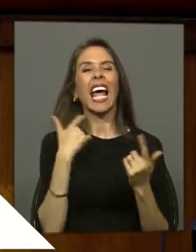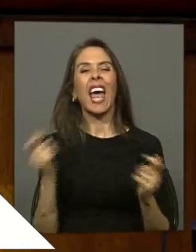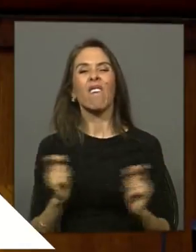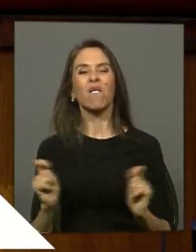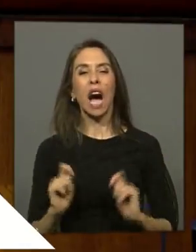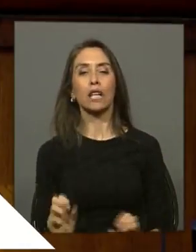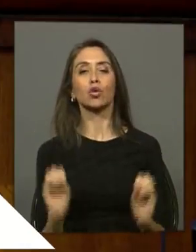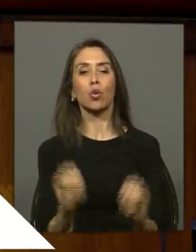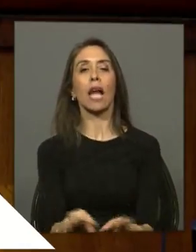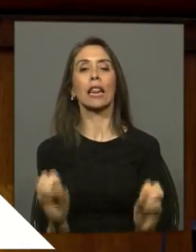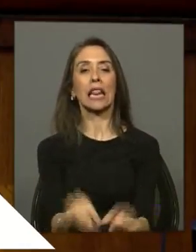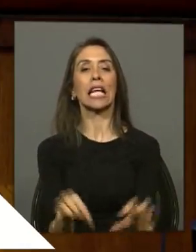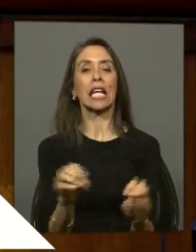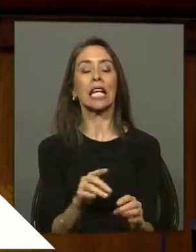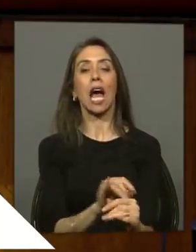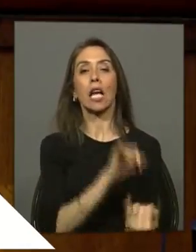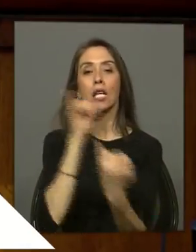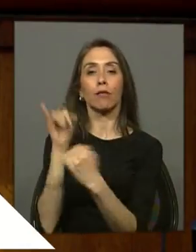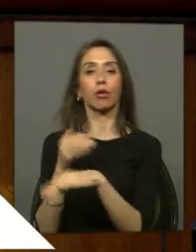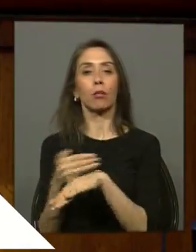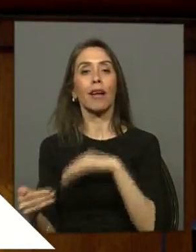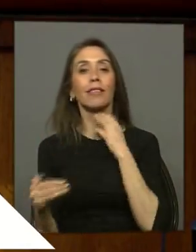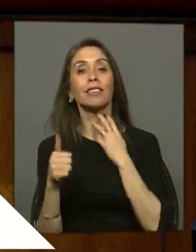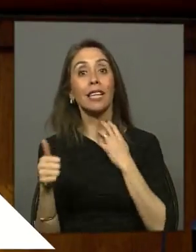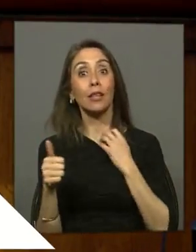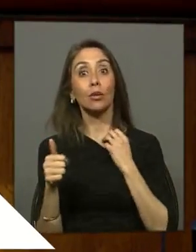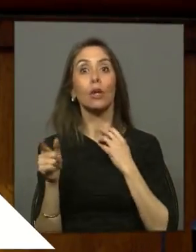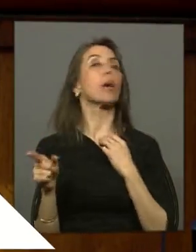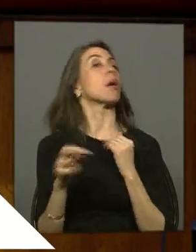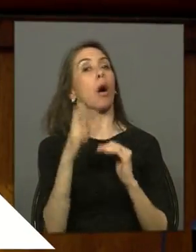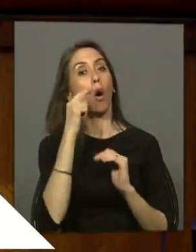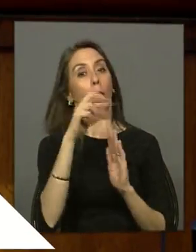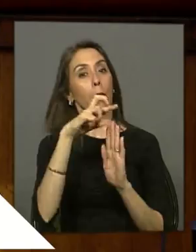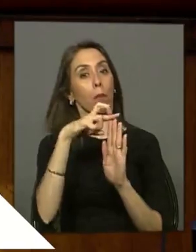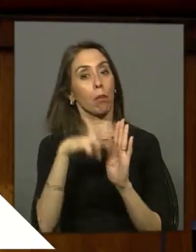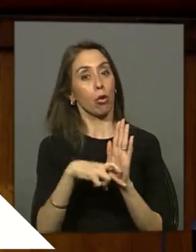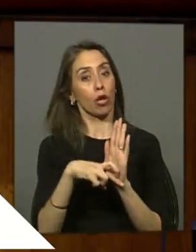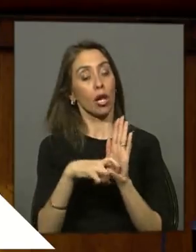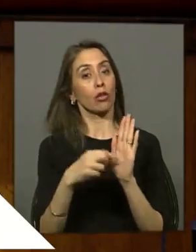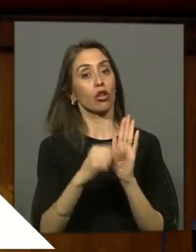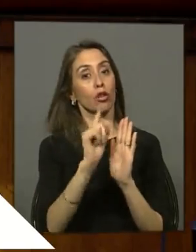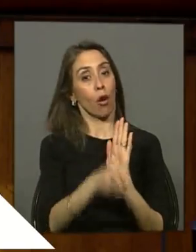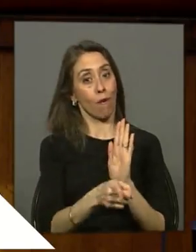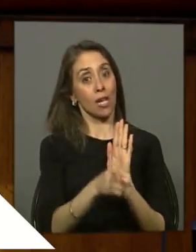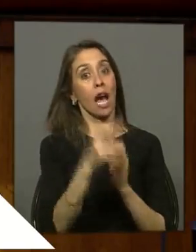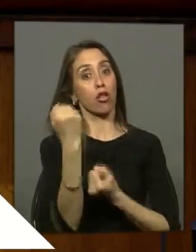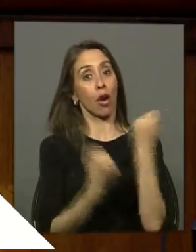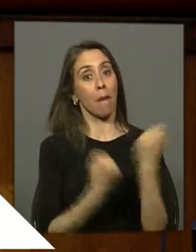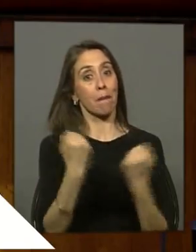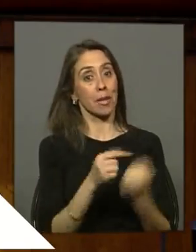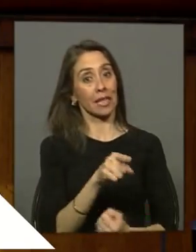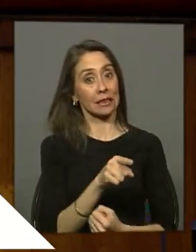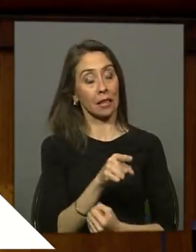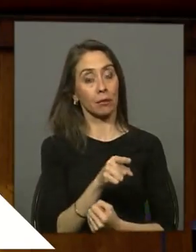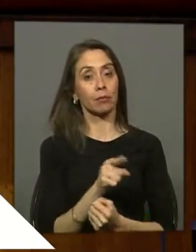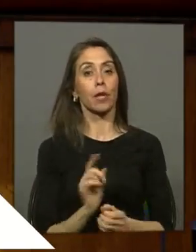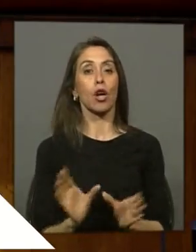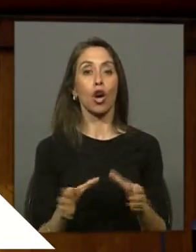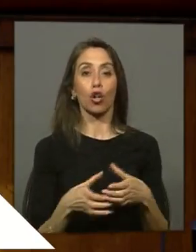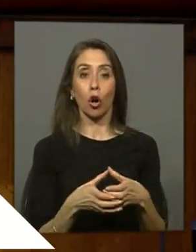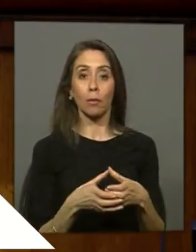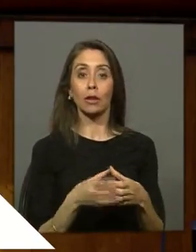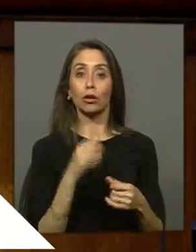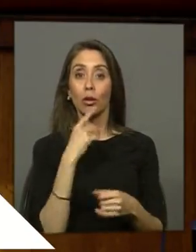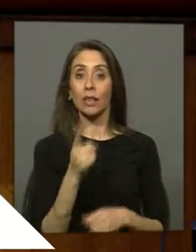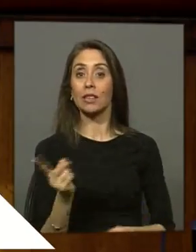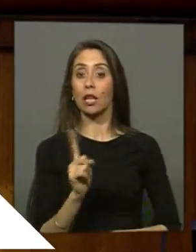información a las autoridades respecto a las cuales el titular del proyecto se encuentra obligado finalmente la comisión concluye